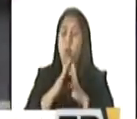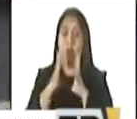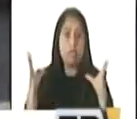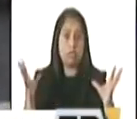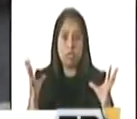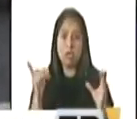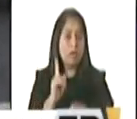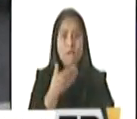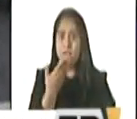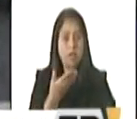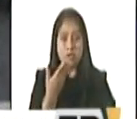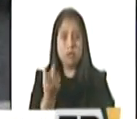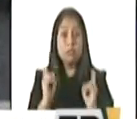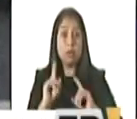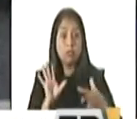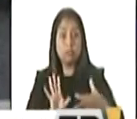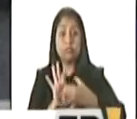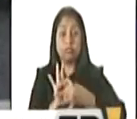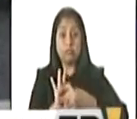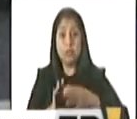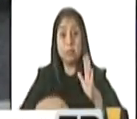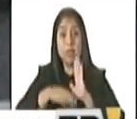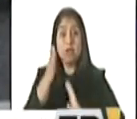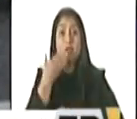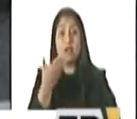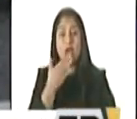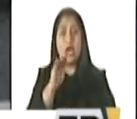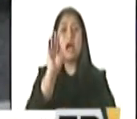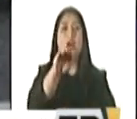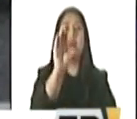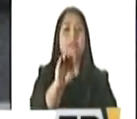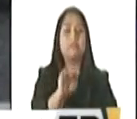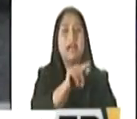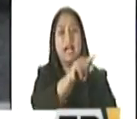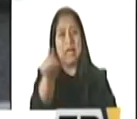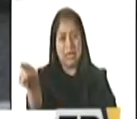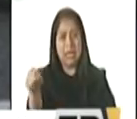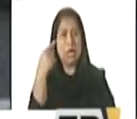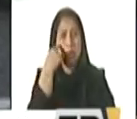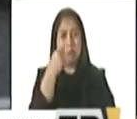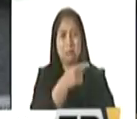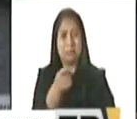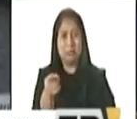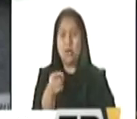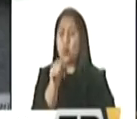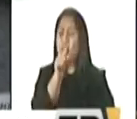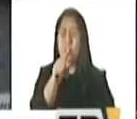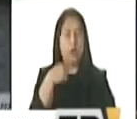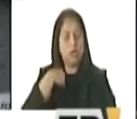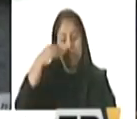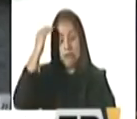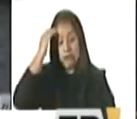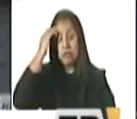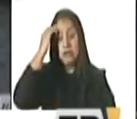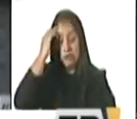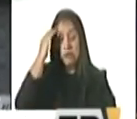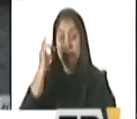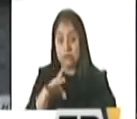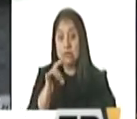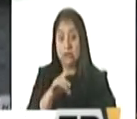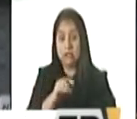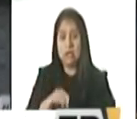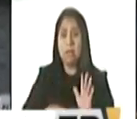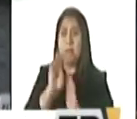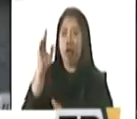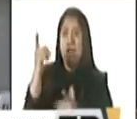pero si nos unimos va a ser más fácil. Y aquí hago un llamado a estos que nos han causado un dolor de cabeza aumentando